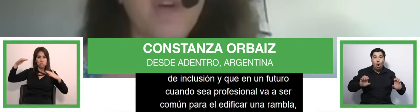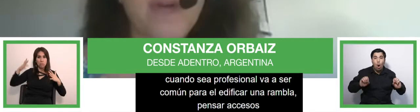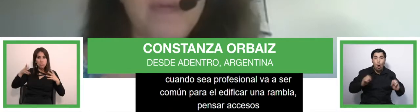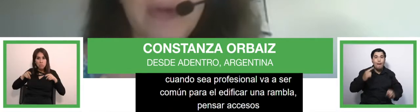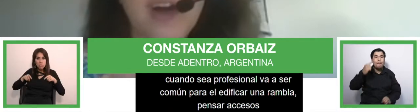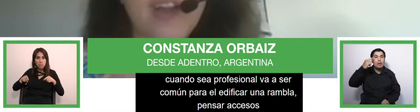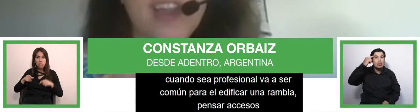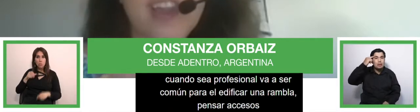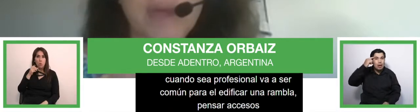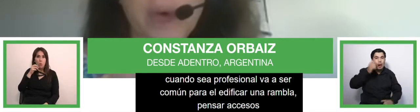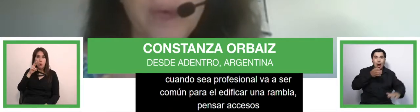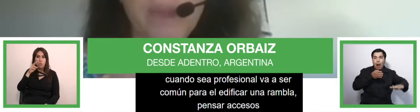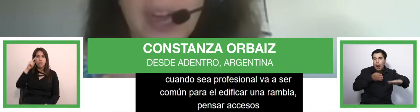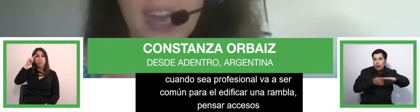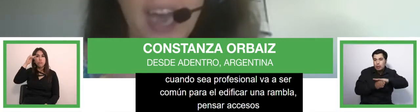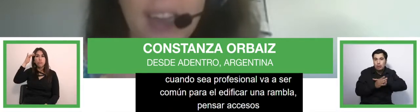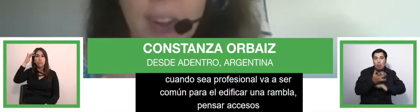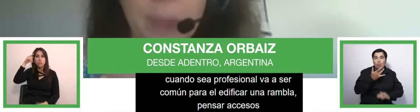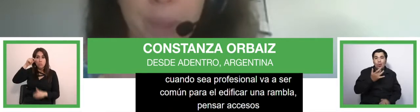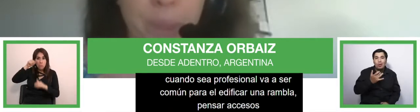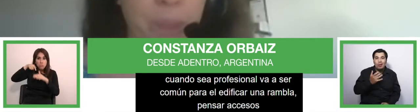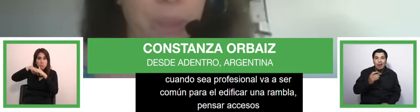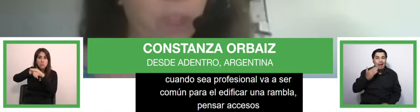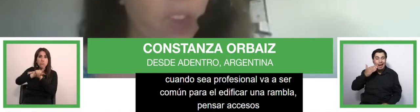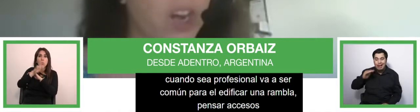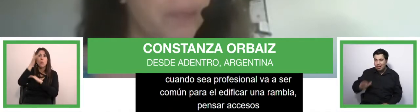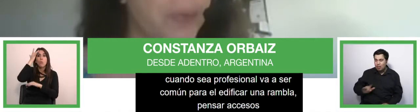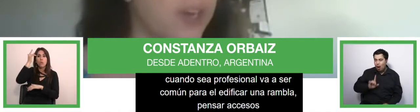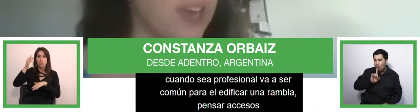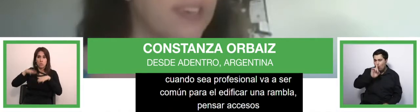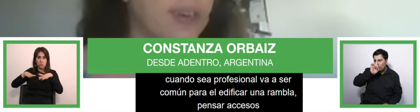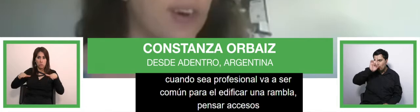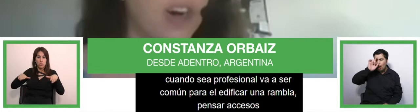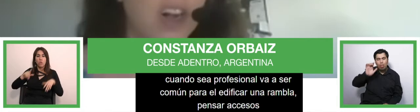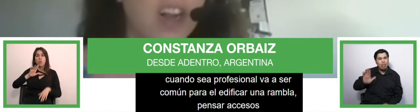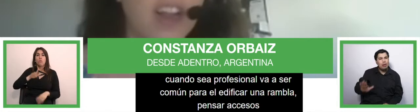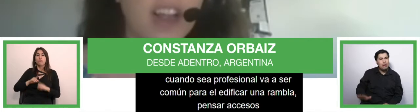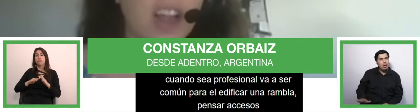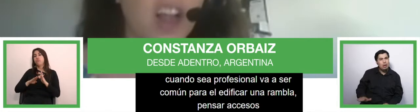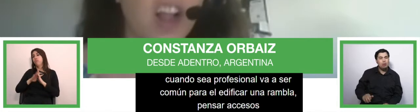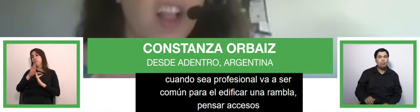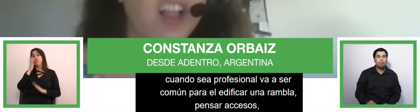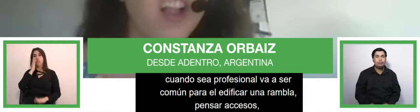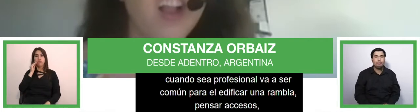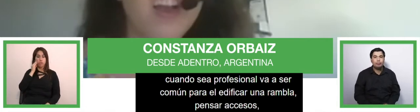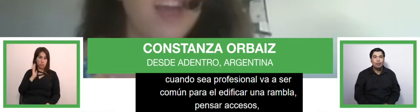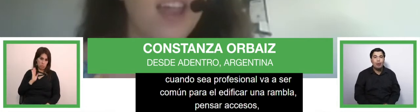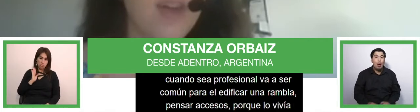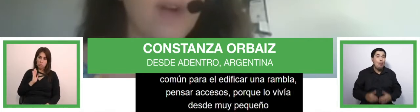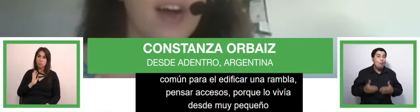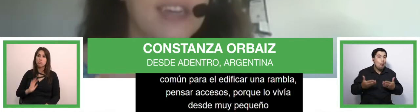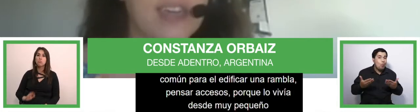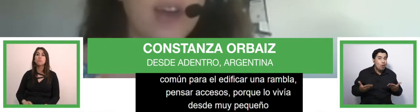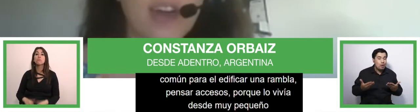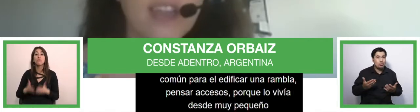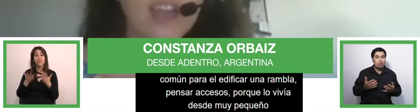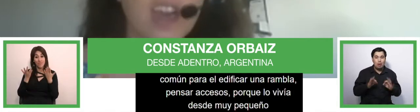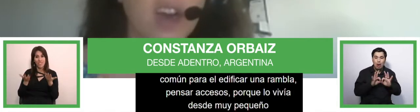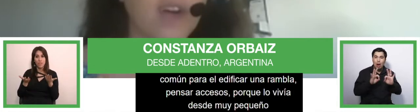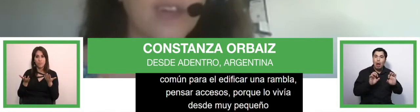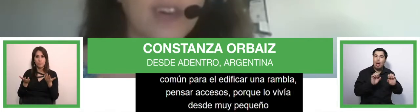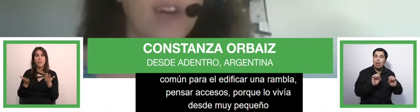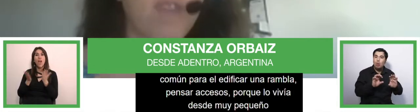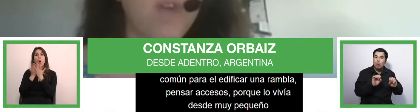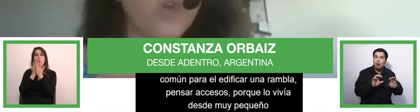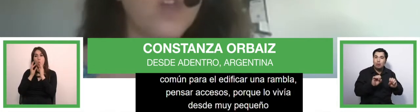porque lo vivía desde muy pequeño. Por eso la educación